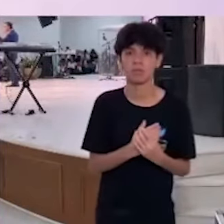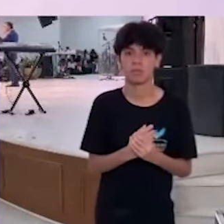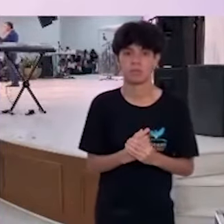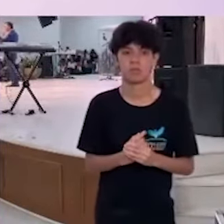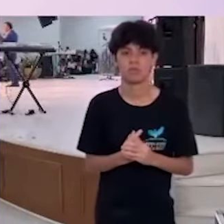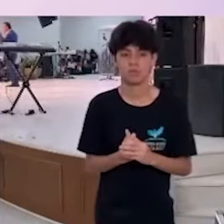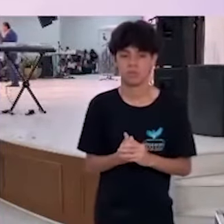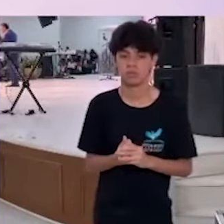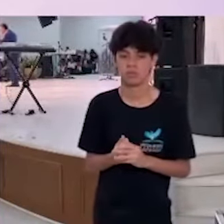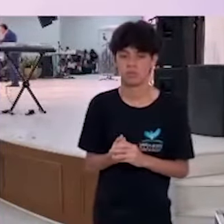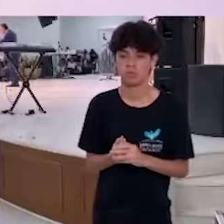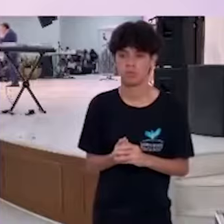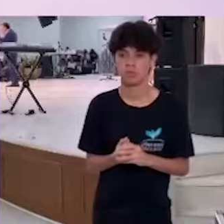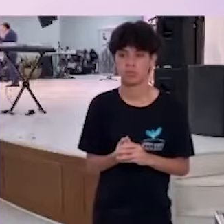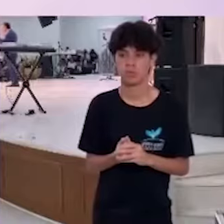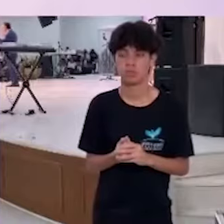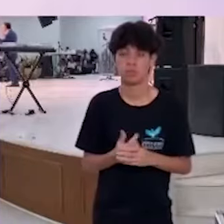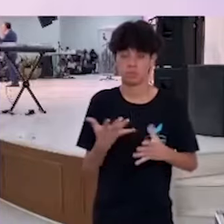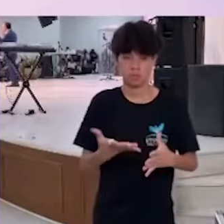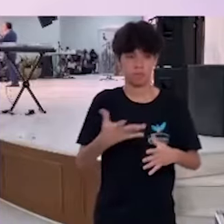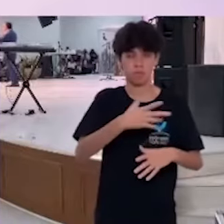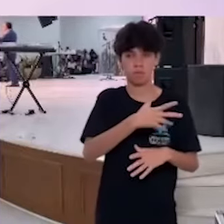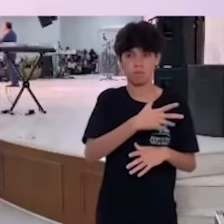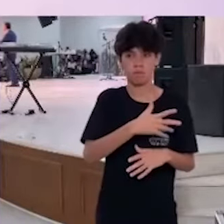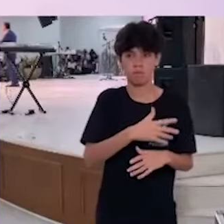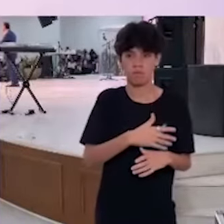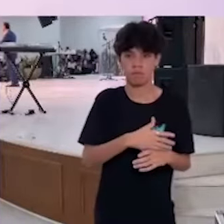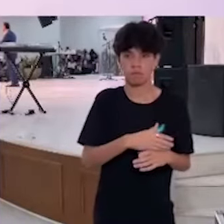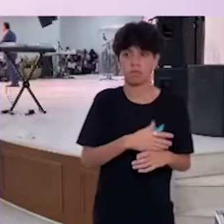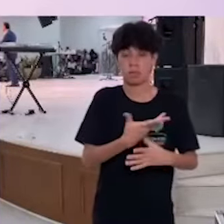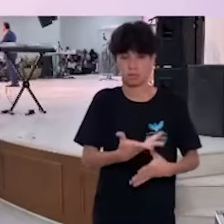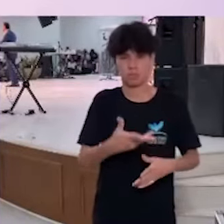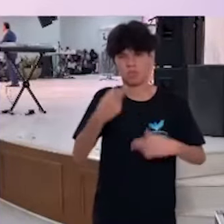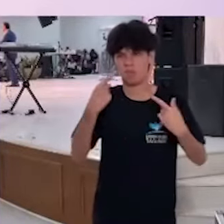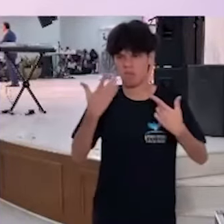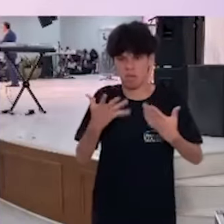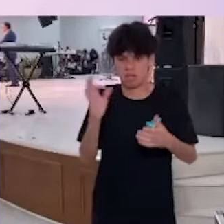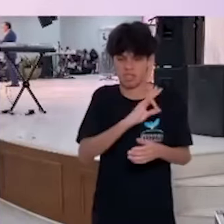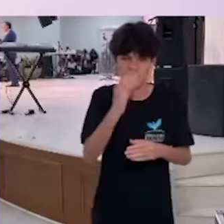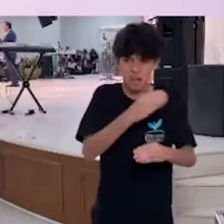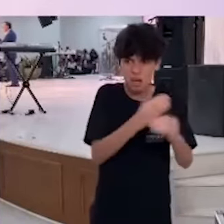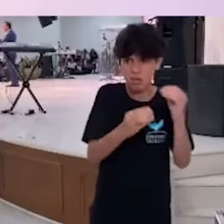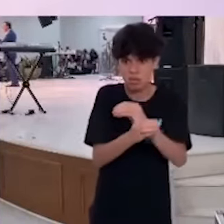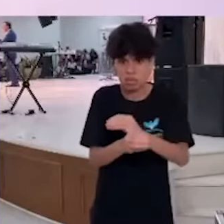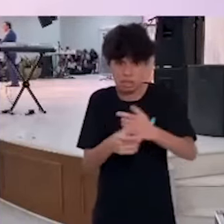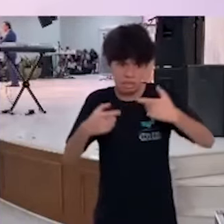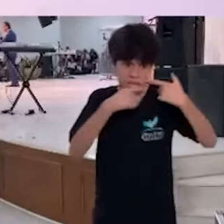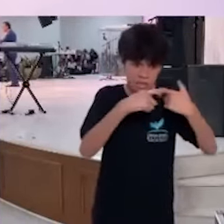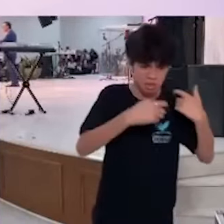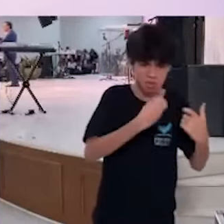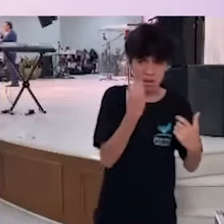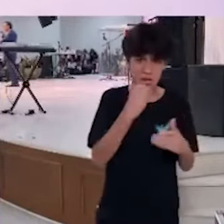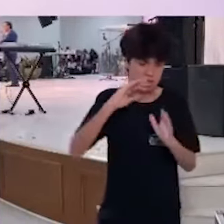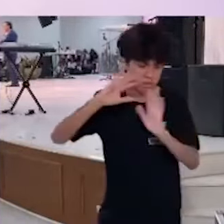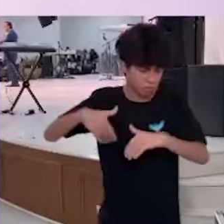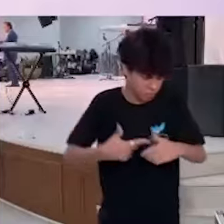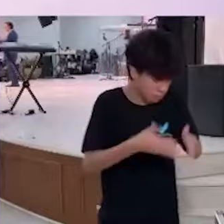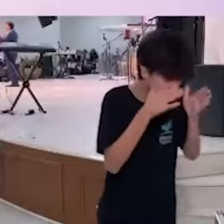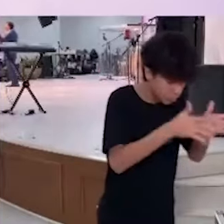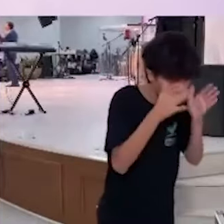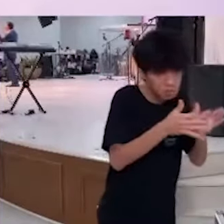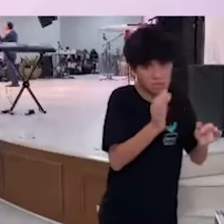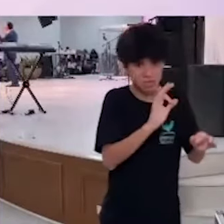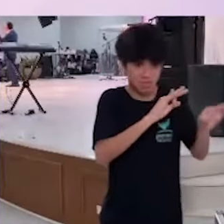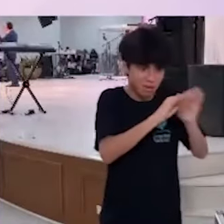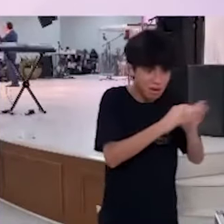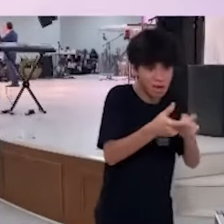una obstrucción a la oración, le debes poner candado. Todo lo que represente un problema, una obstrucción, una